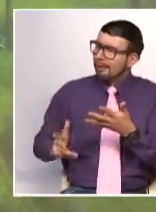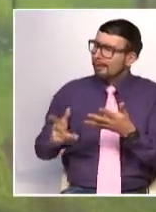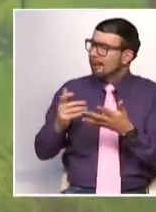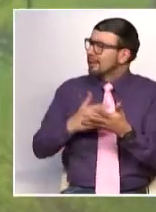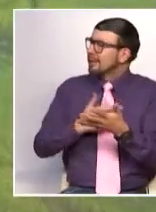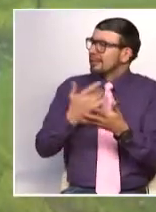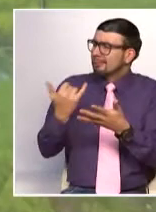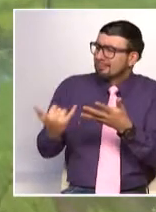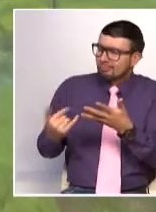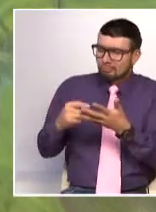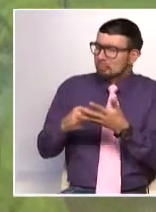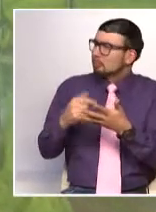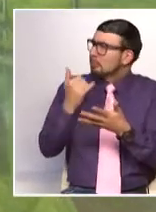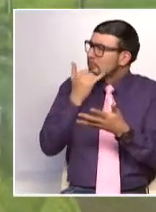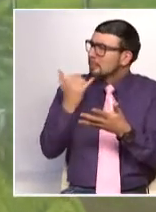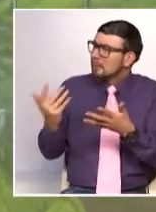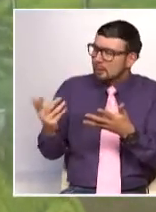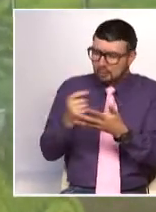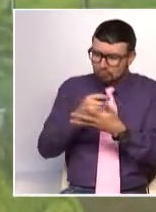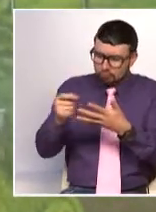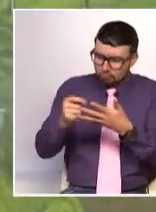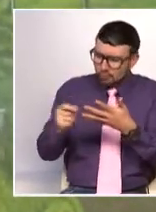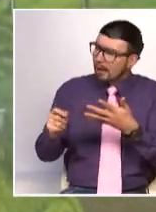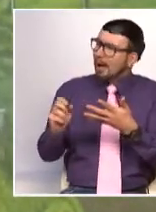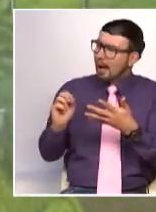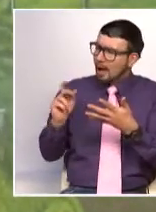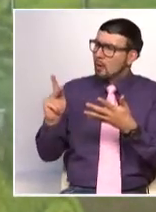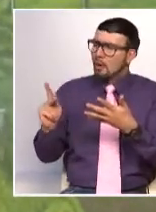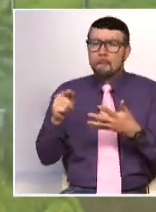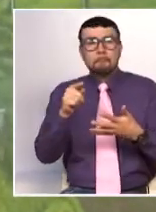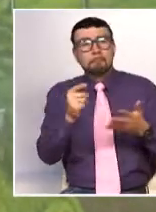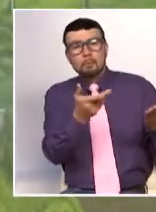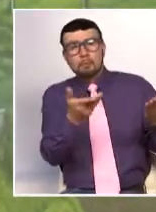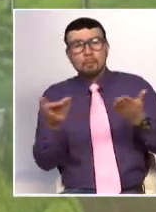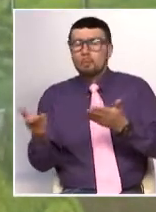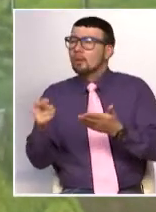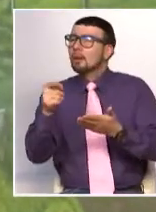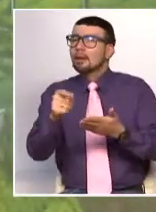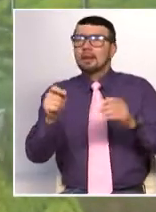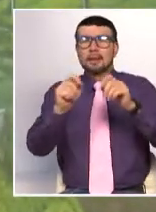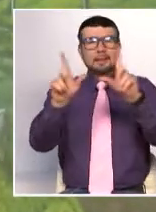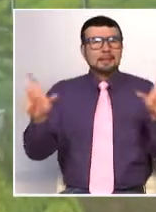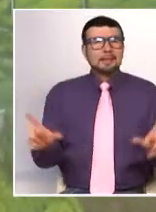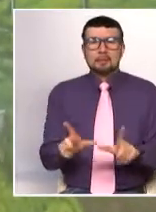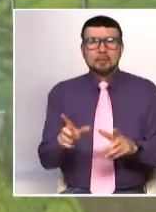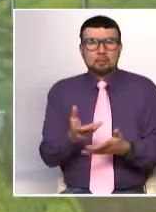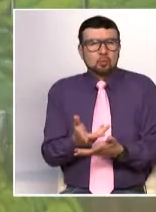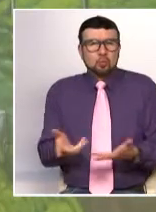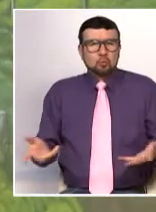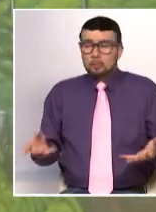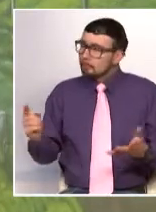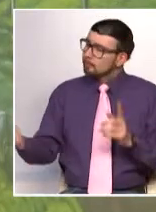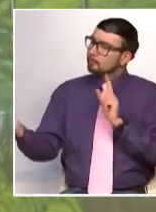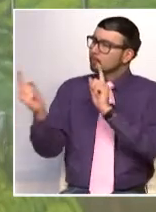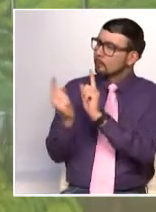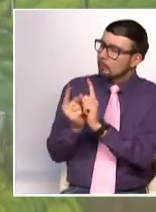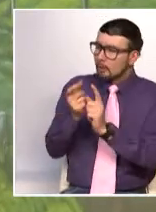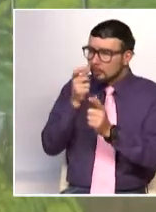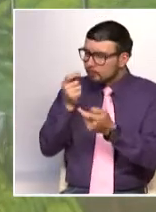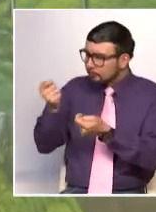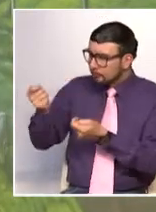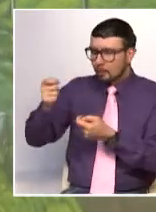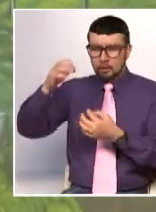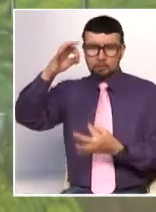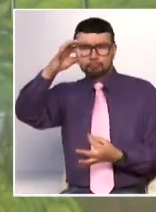con las ayudas diagnósticas y con los métodos de imágenes un diagnóstico con base a esto